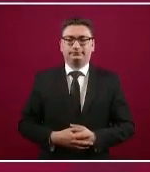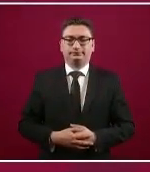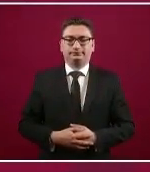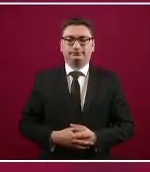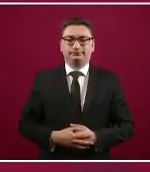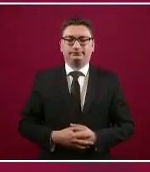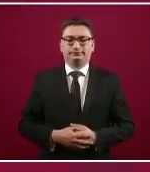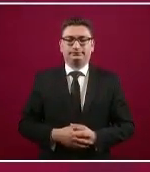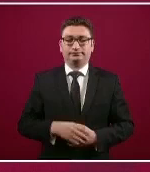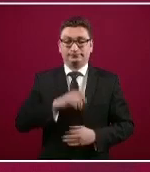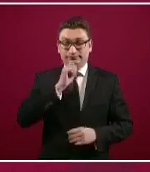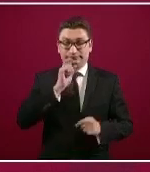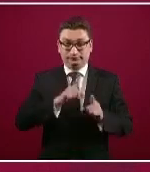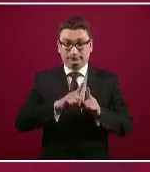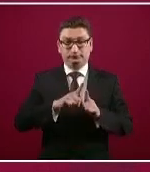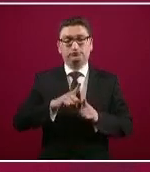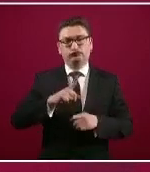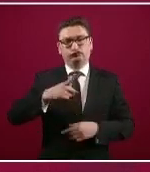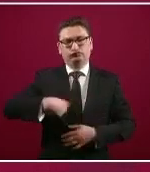recordar hoy